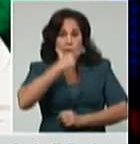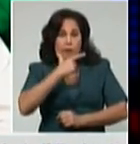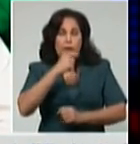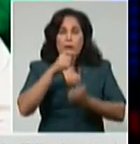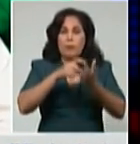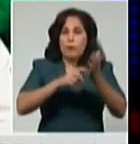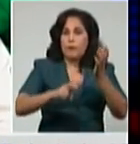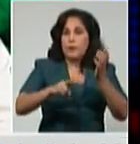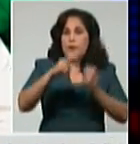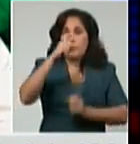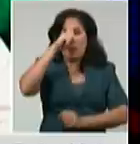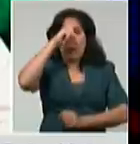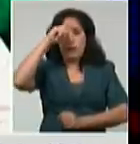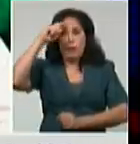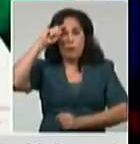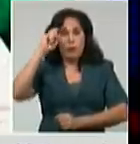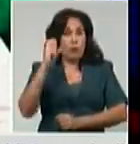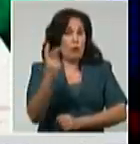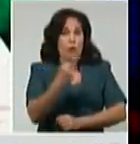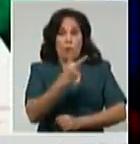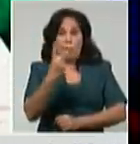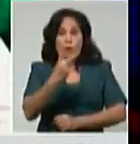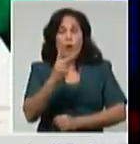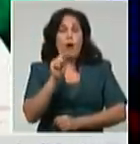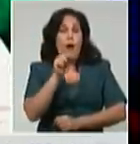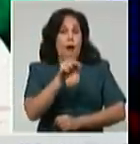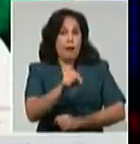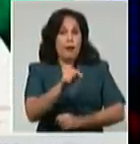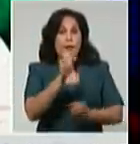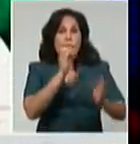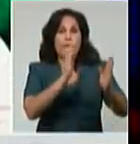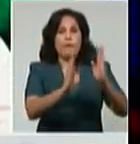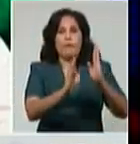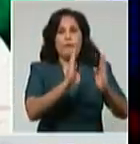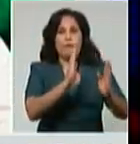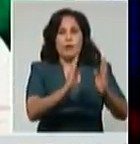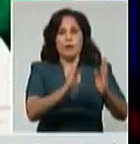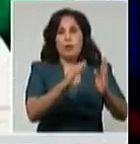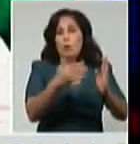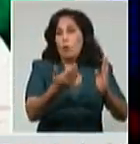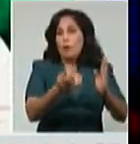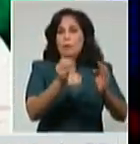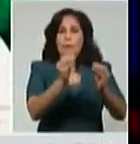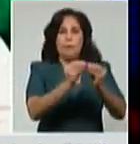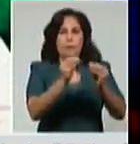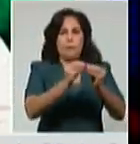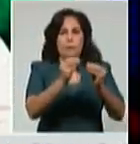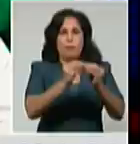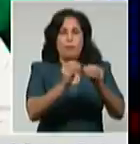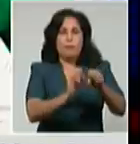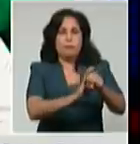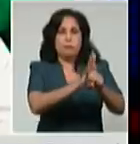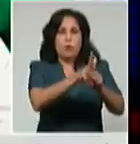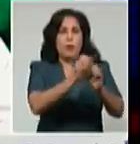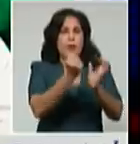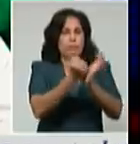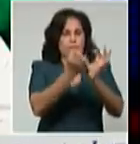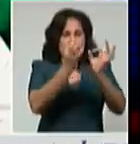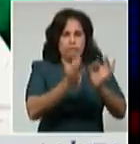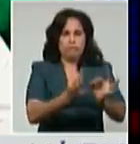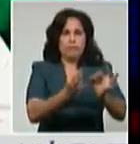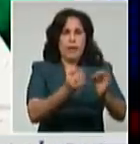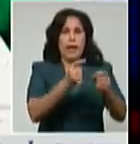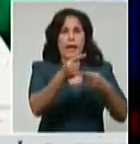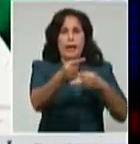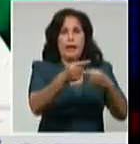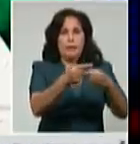de Santi Espíritu se encuentran en la fase de transmisión autóctona limitada.